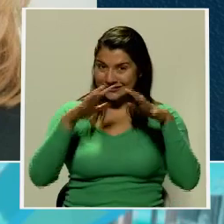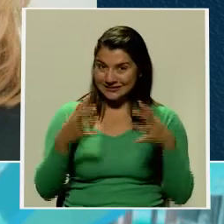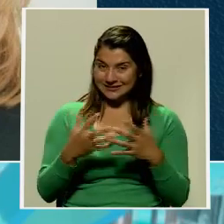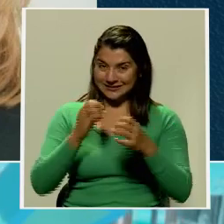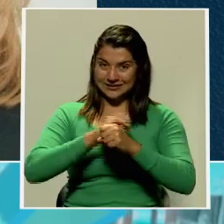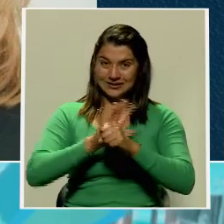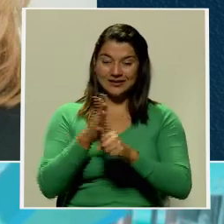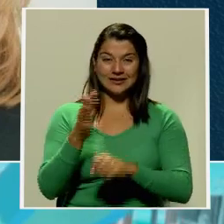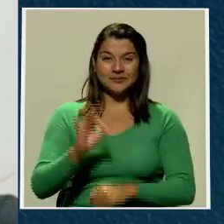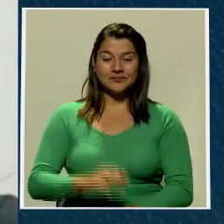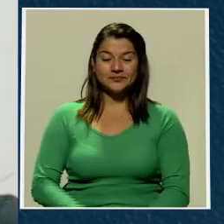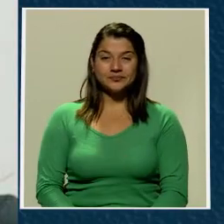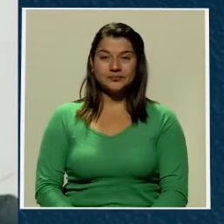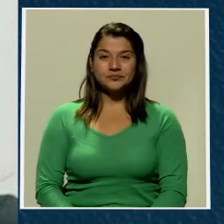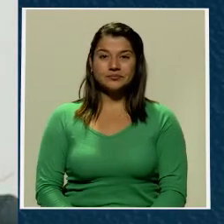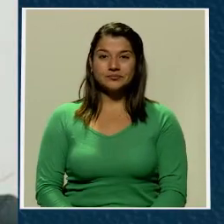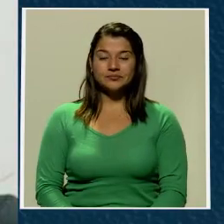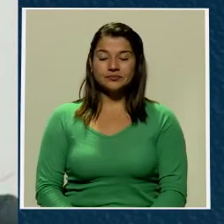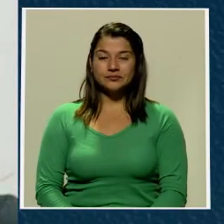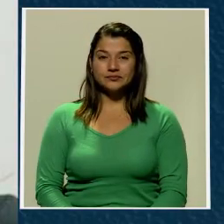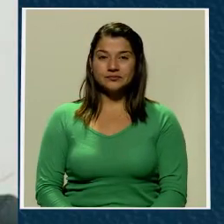en evidencia.